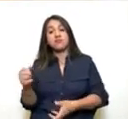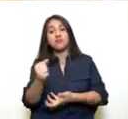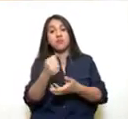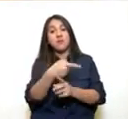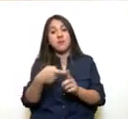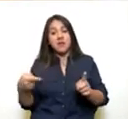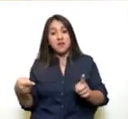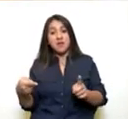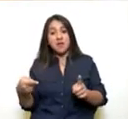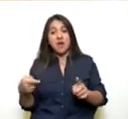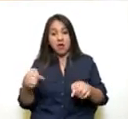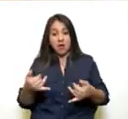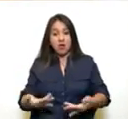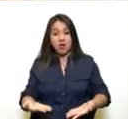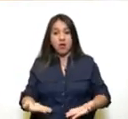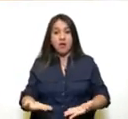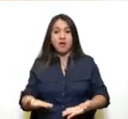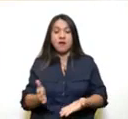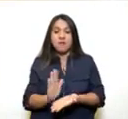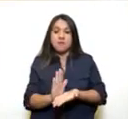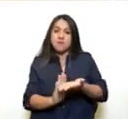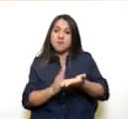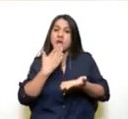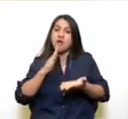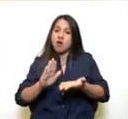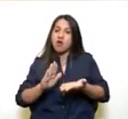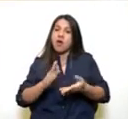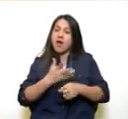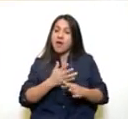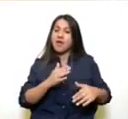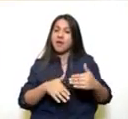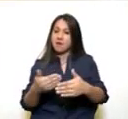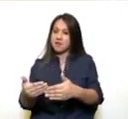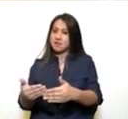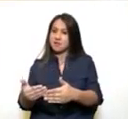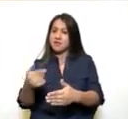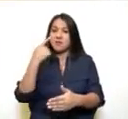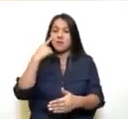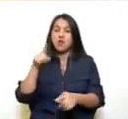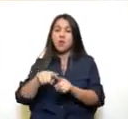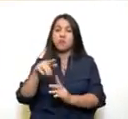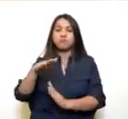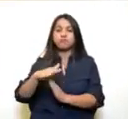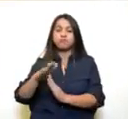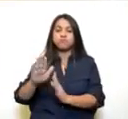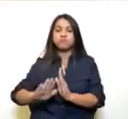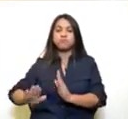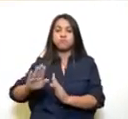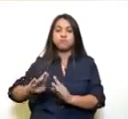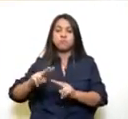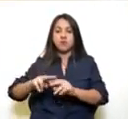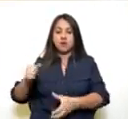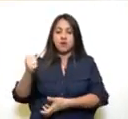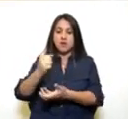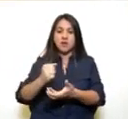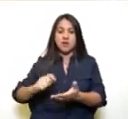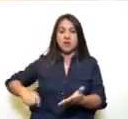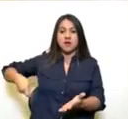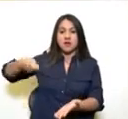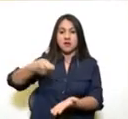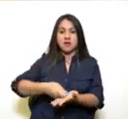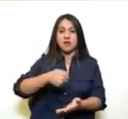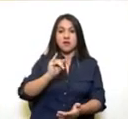efectivo se ha avanzado pero se ha estancado la inversión en los